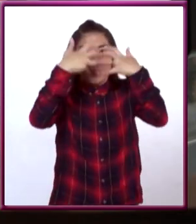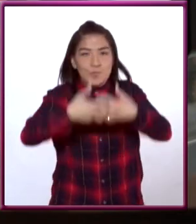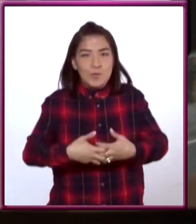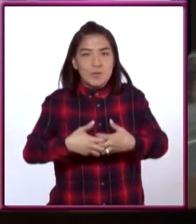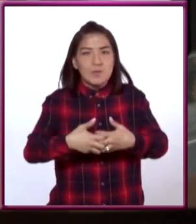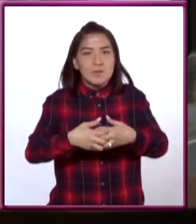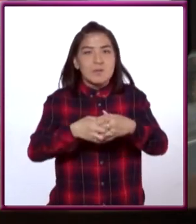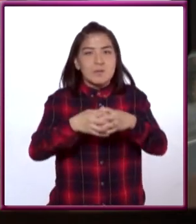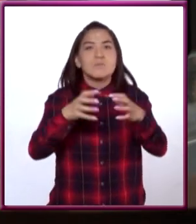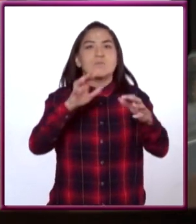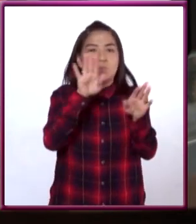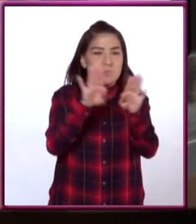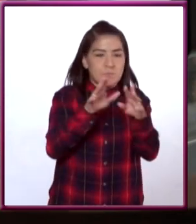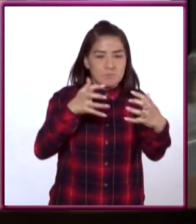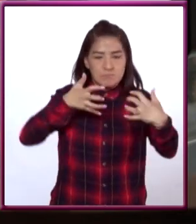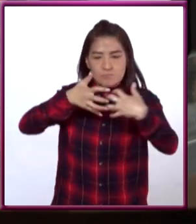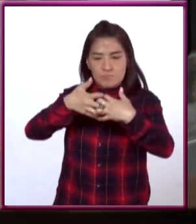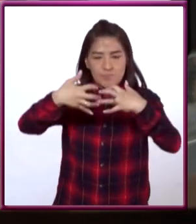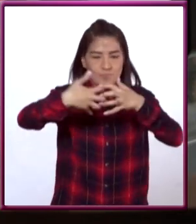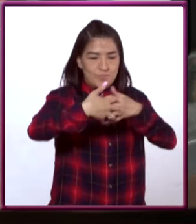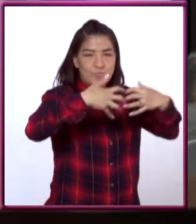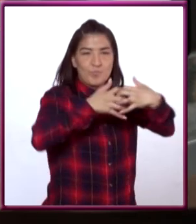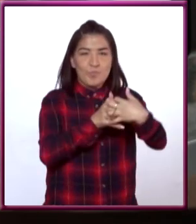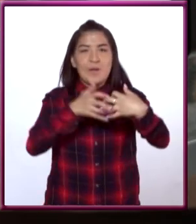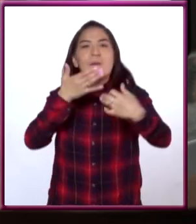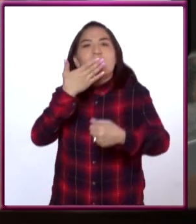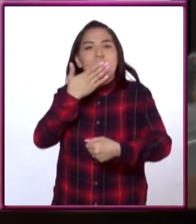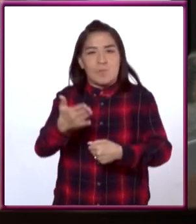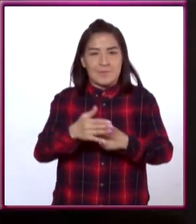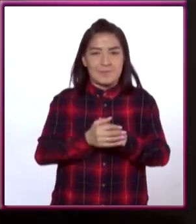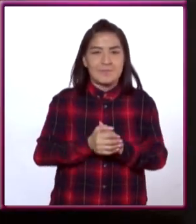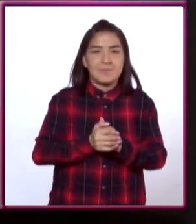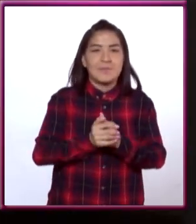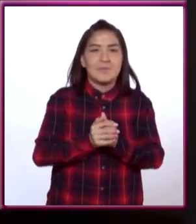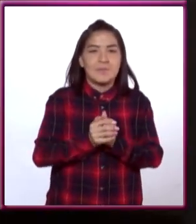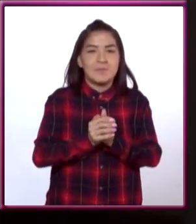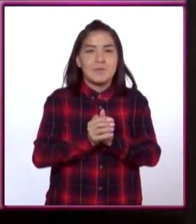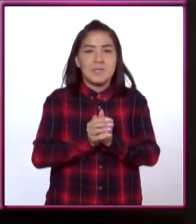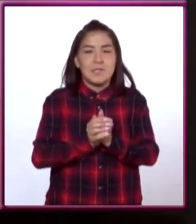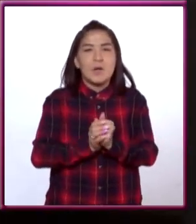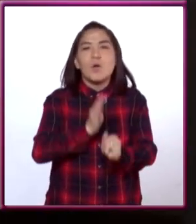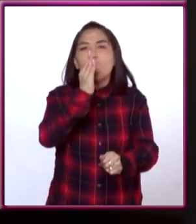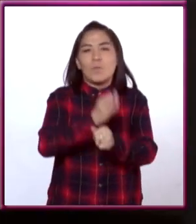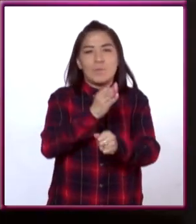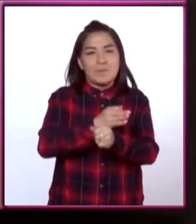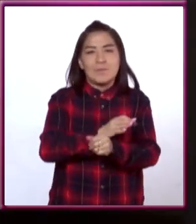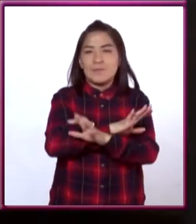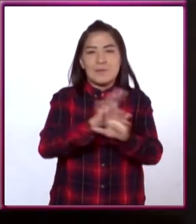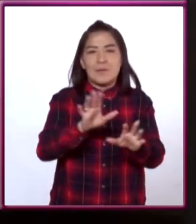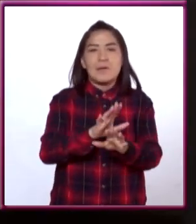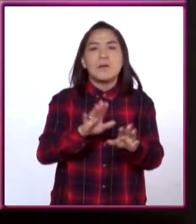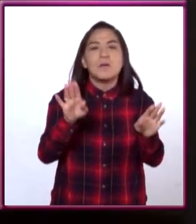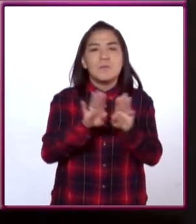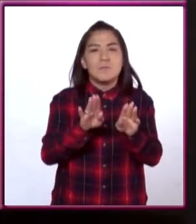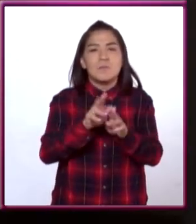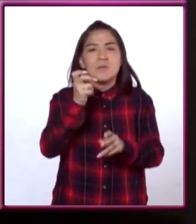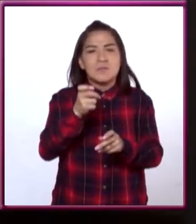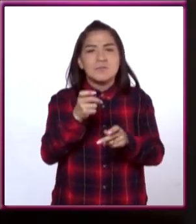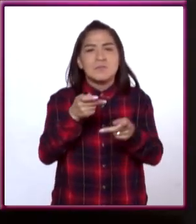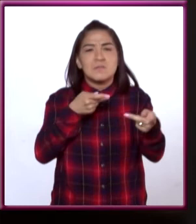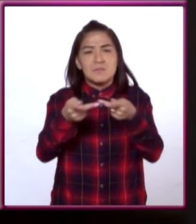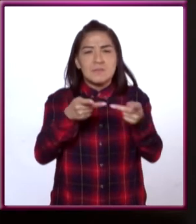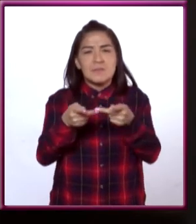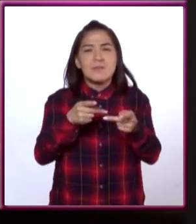los componentes se embonen adecuadamente. Y hay máquinas que trabajan con